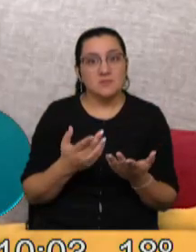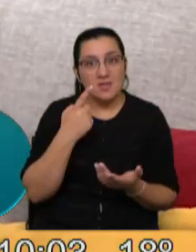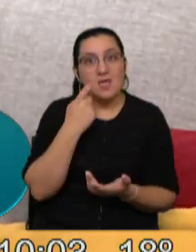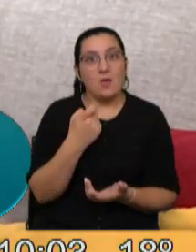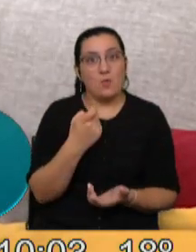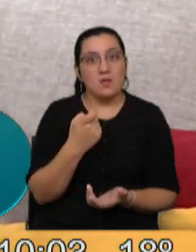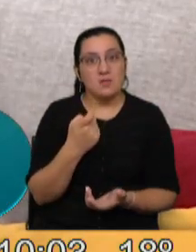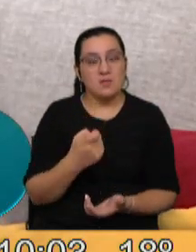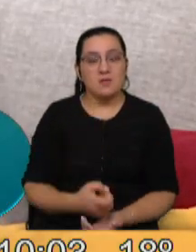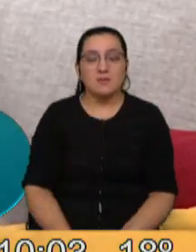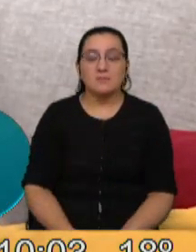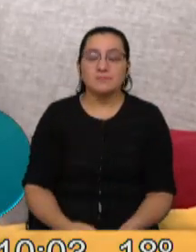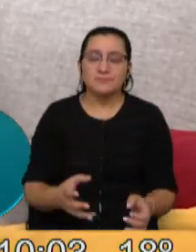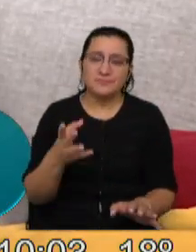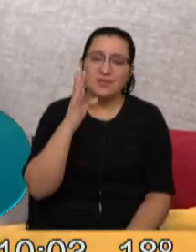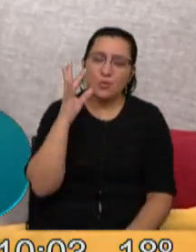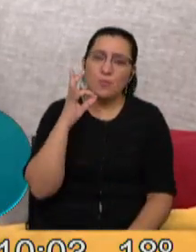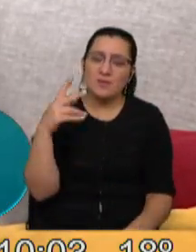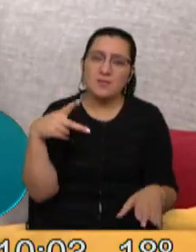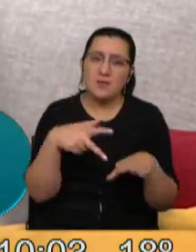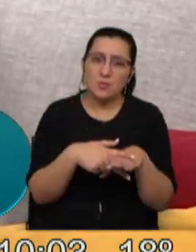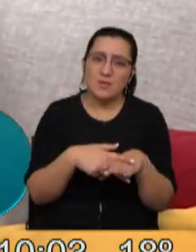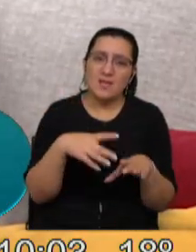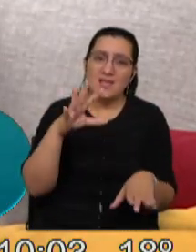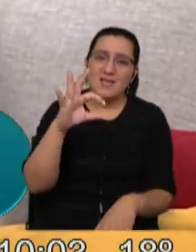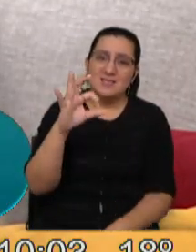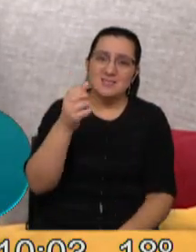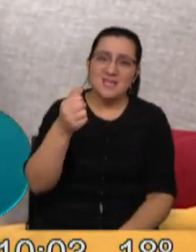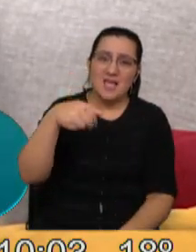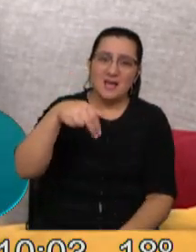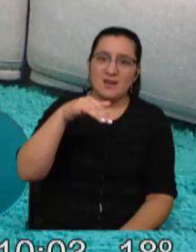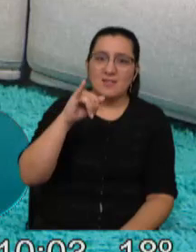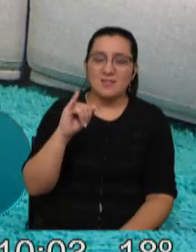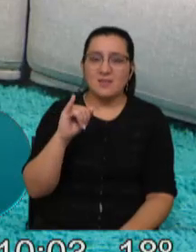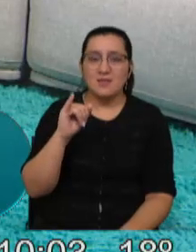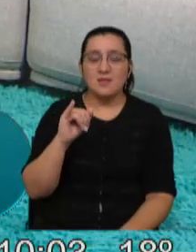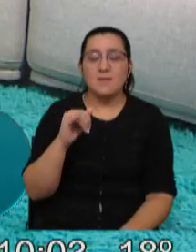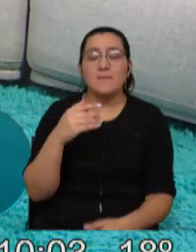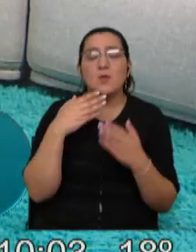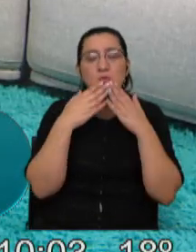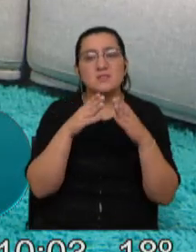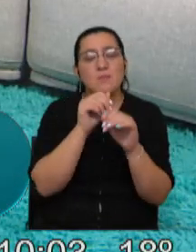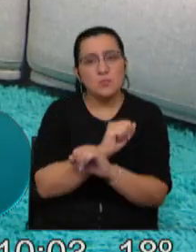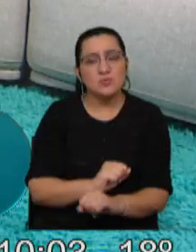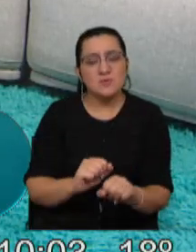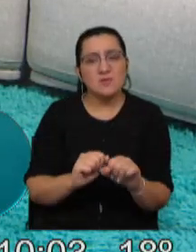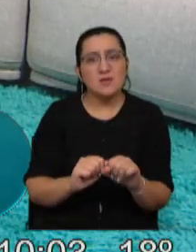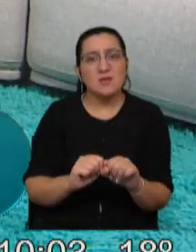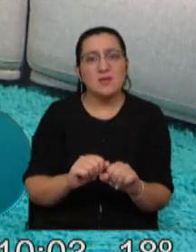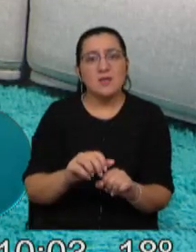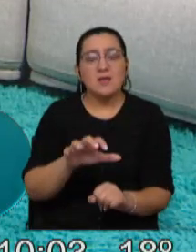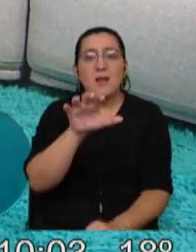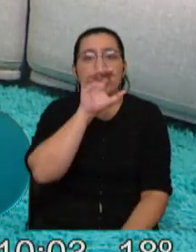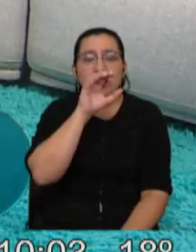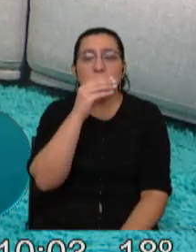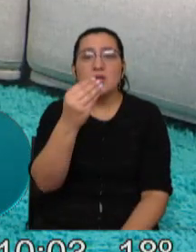en cualquiera. Pablo, perdona que te interrumpa. Ay. Santi de Goes pregunta si es posible que a veces el cachorro coma su caca